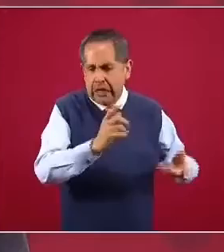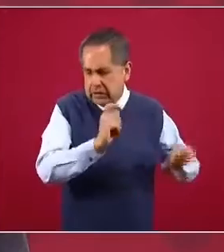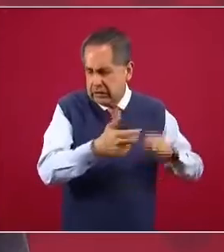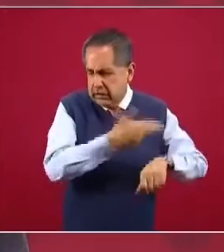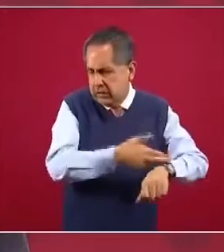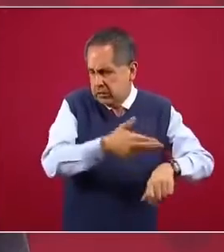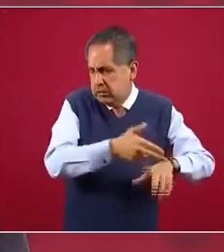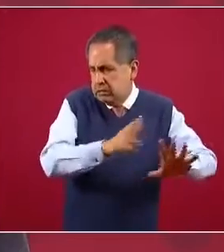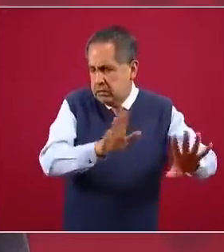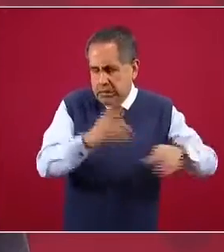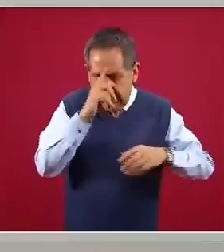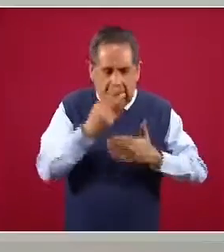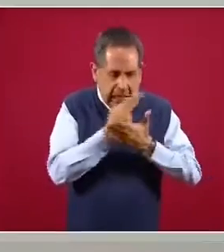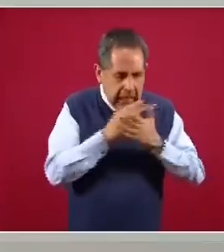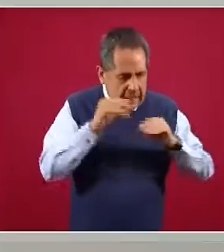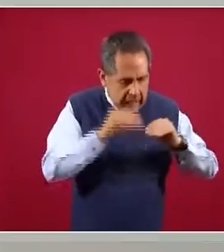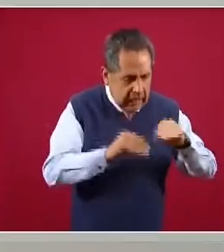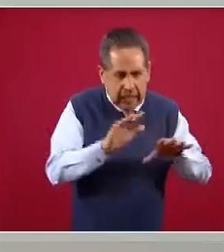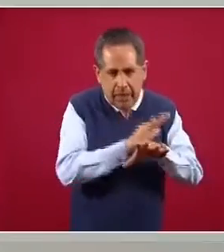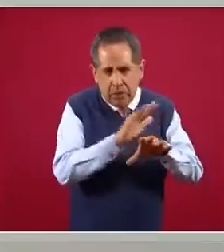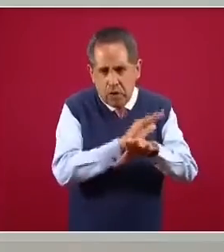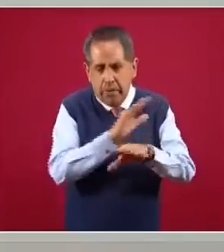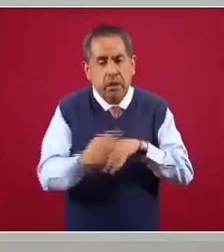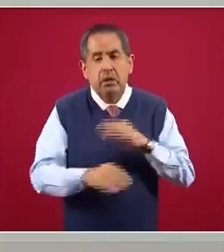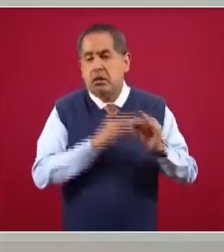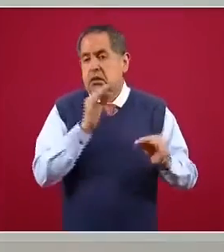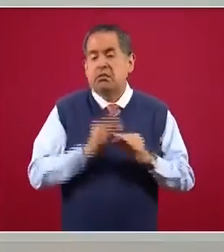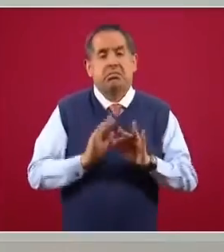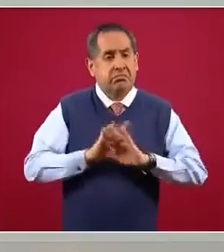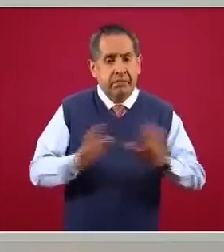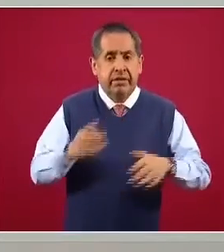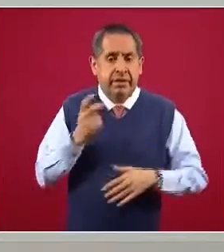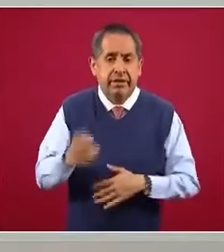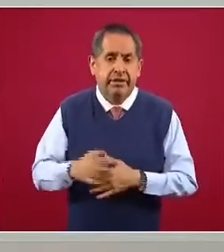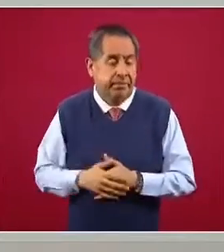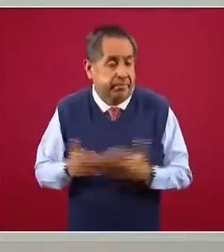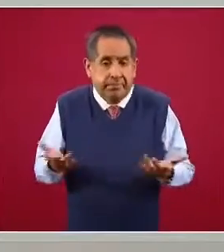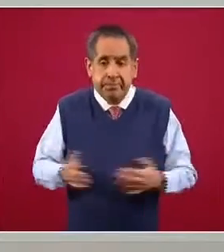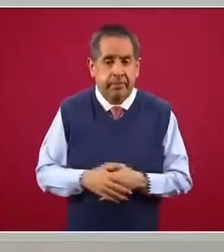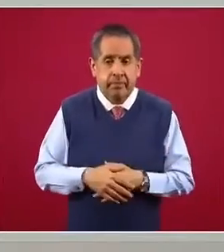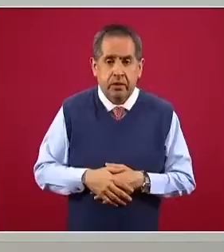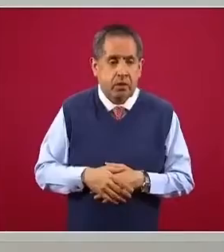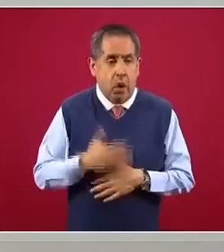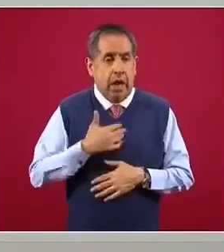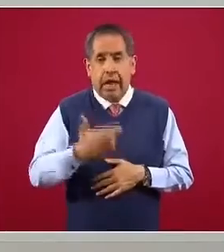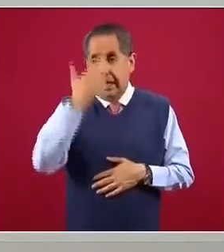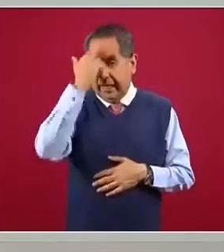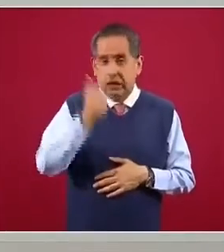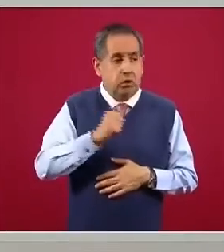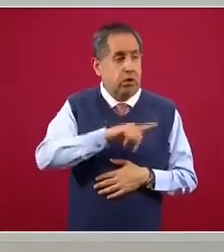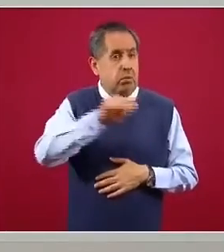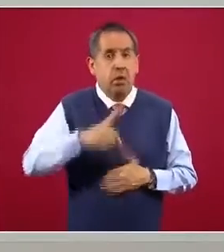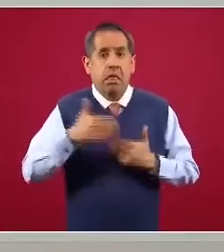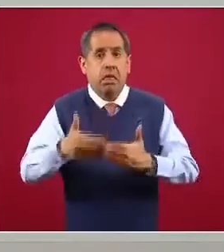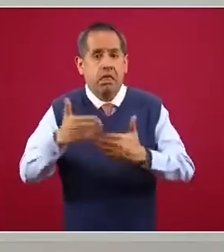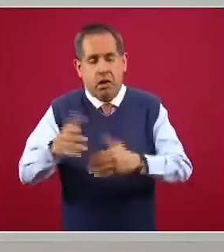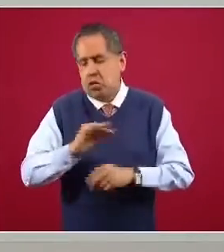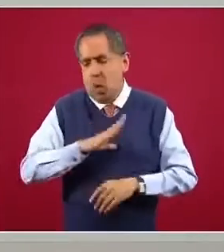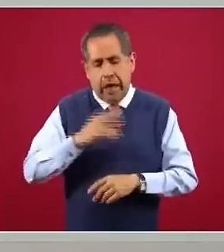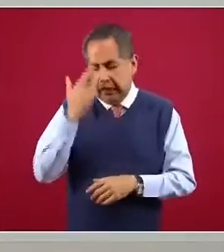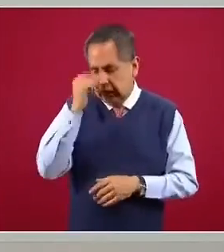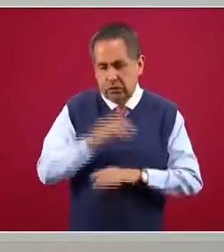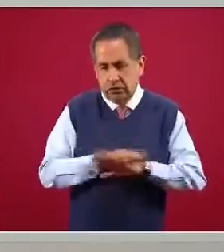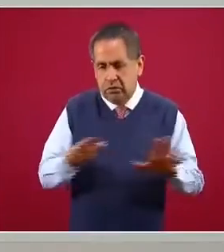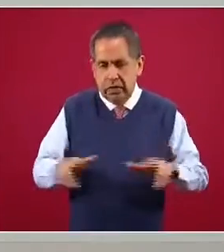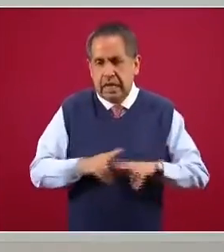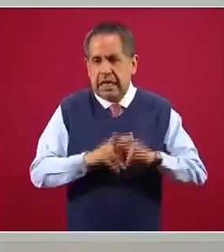de alimentos a hacer los cambios que se tienen que hacer y no hay una justificación clara para posponerlo, ni desde el punto de